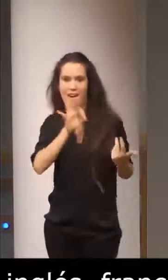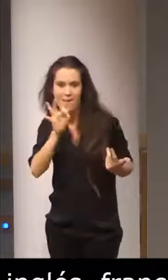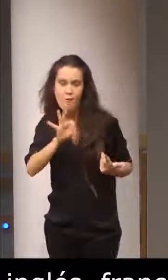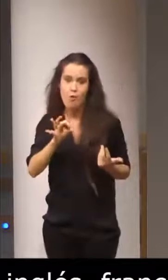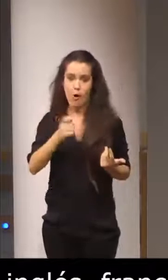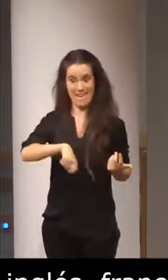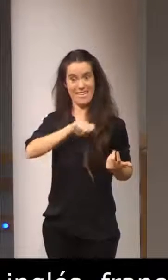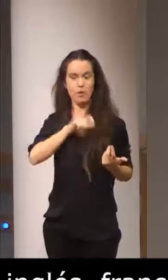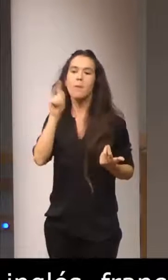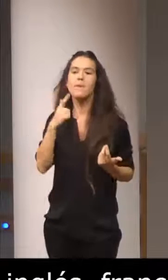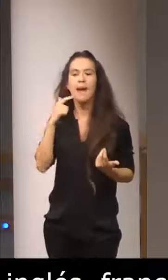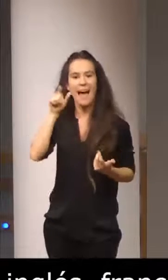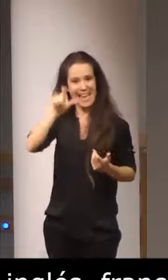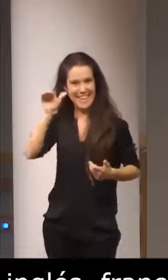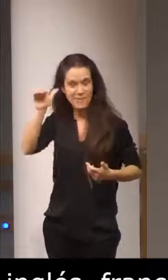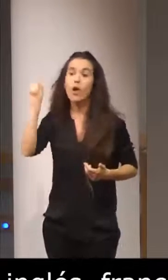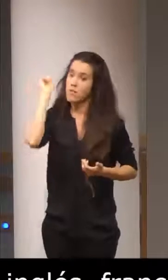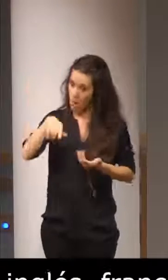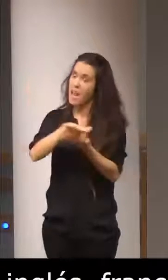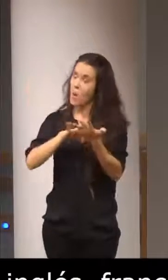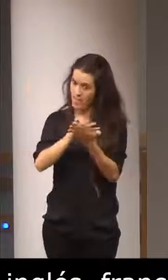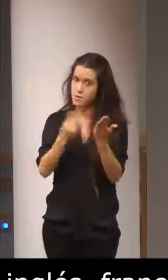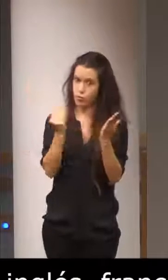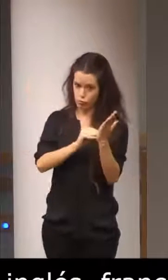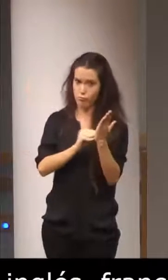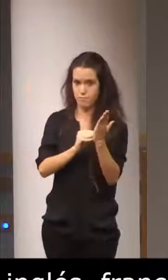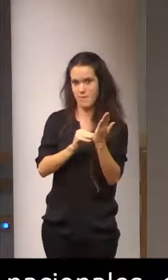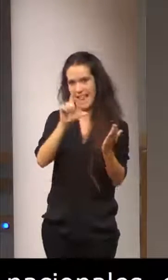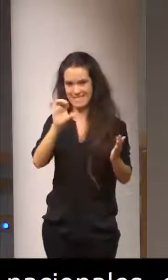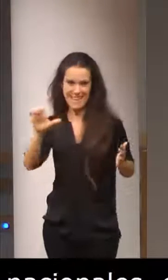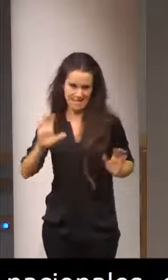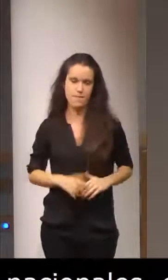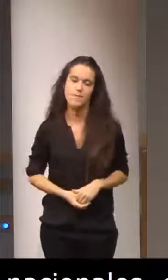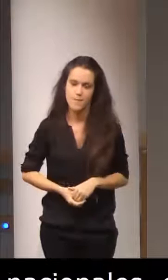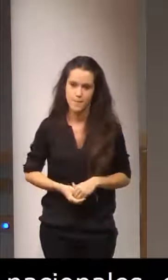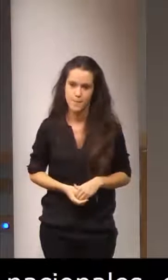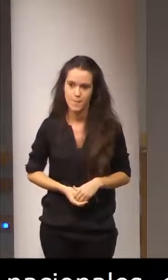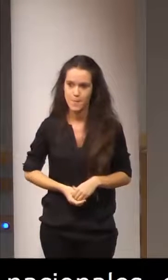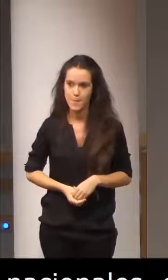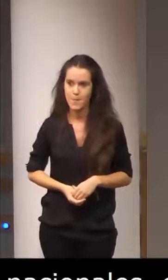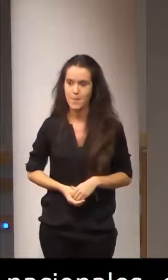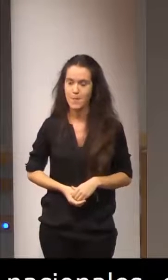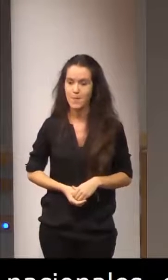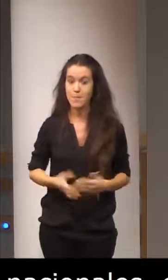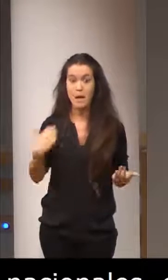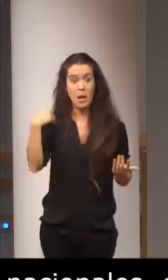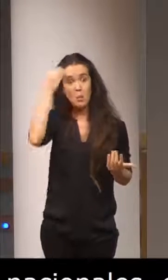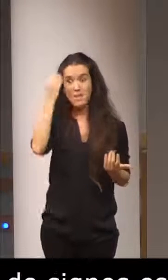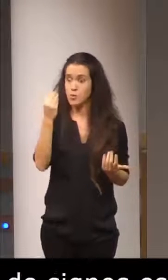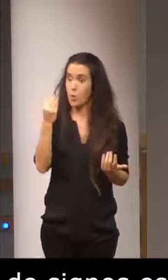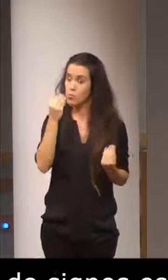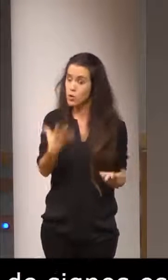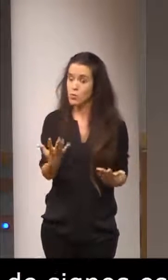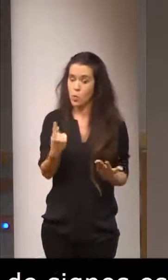lengua extranjera y la lengua de signos española y yo creo que es una manera de integrarlo con normalidad